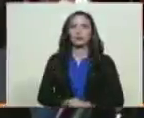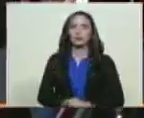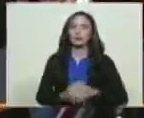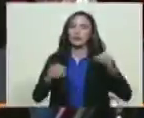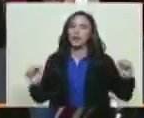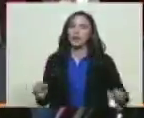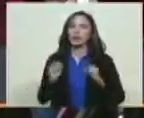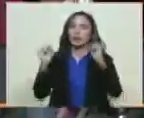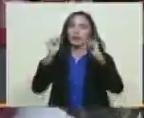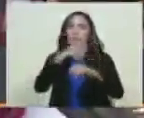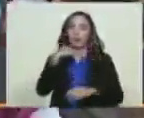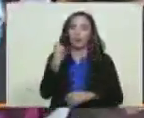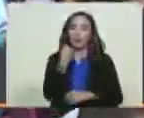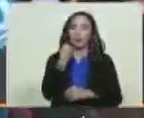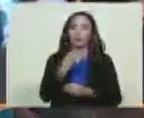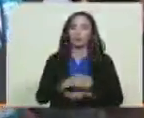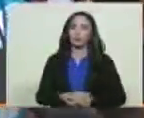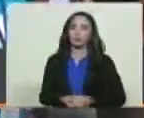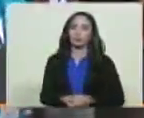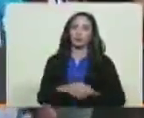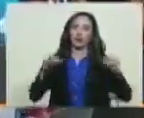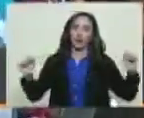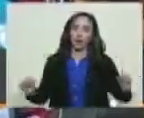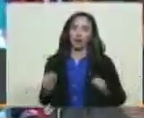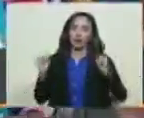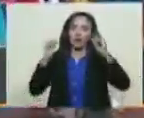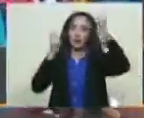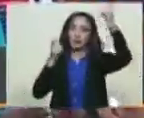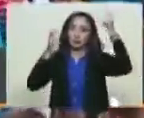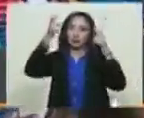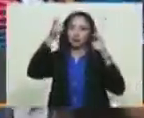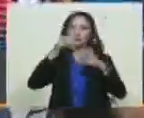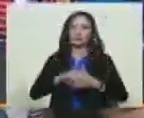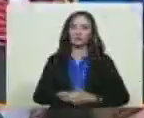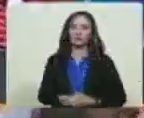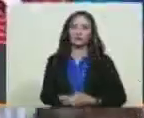le digo a la muerte pero el comandante chávez